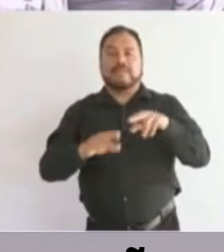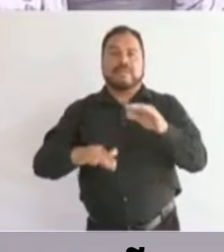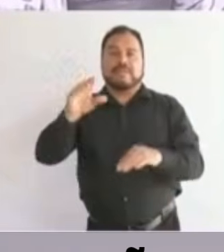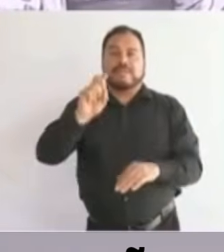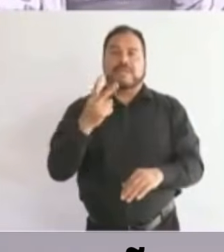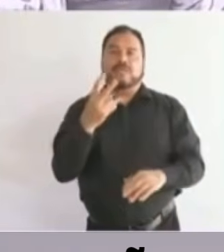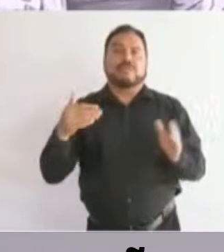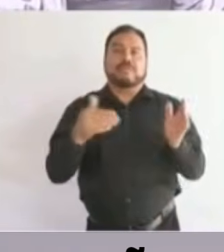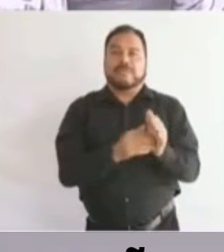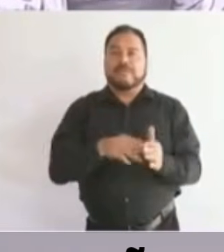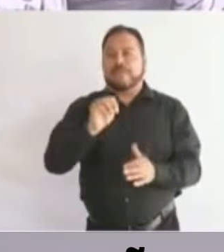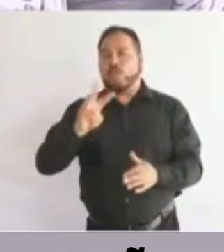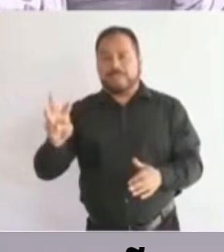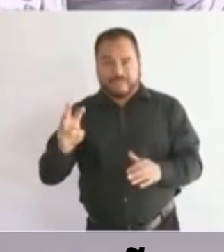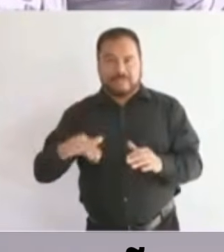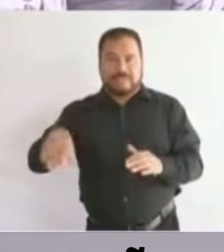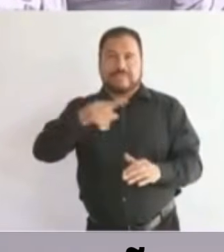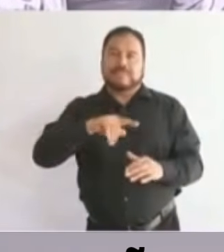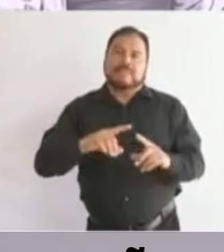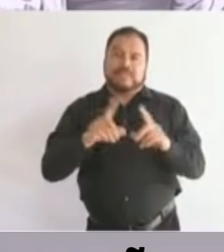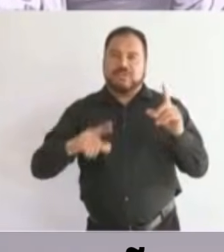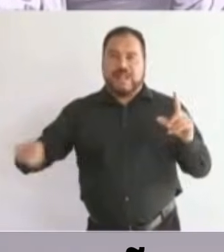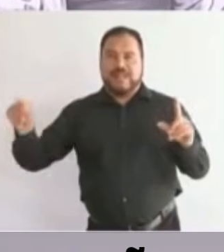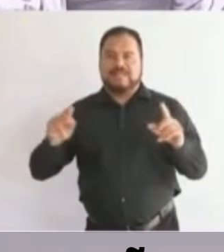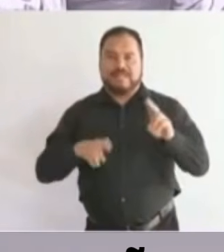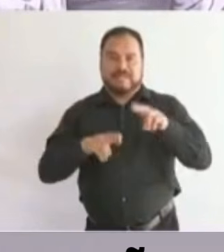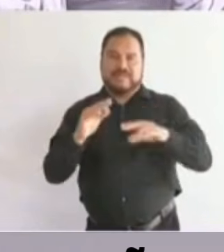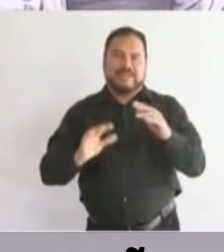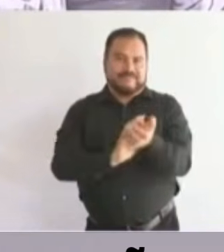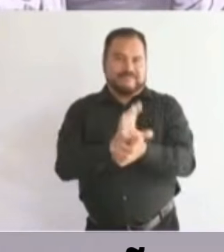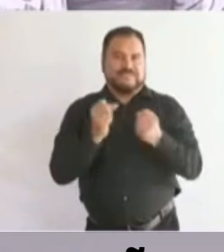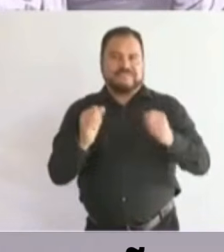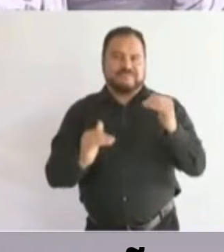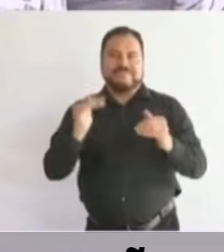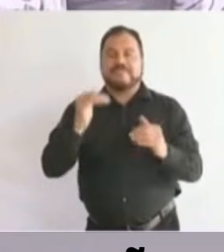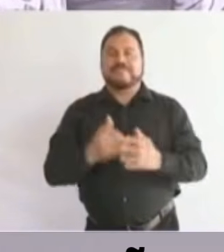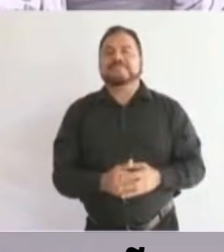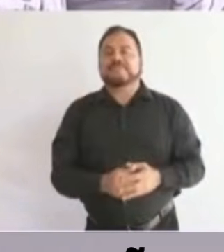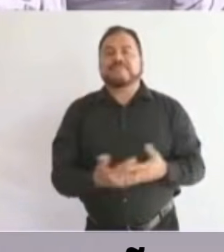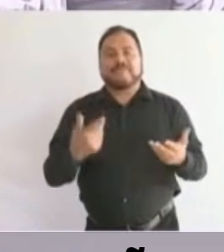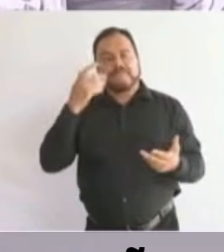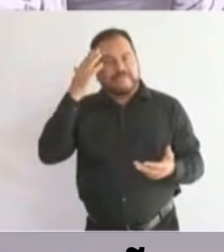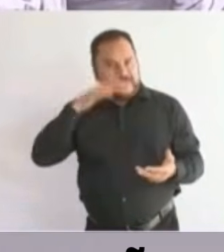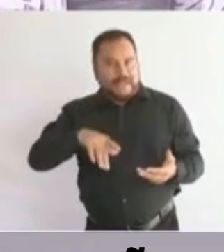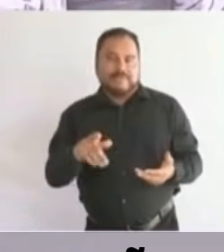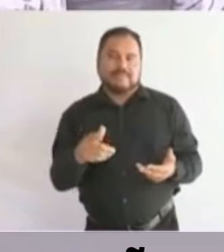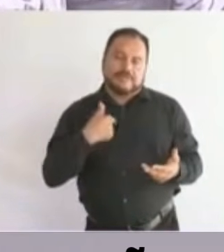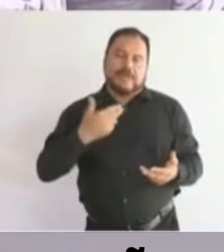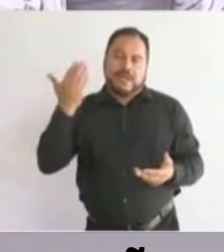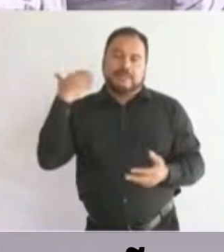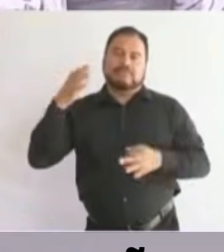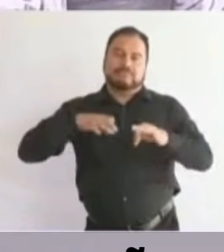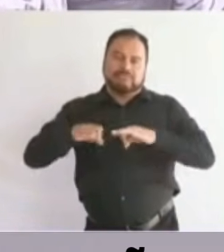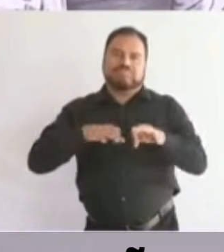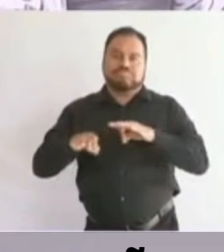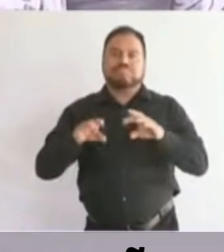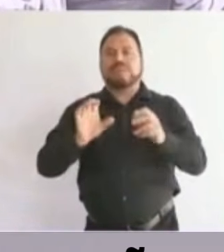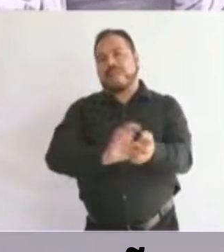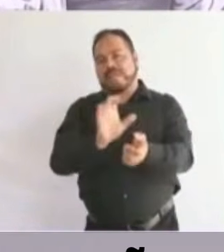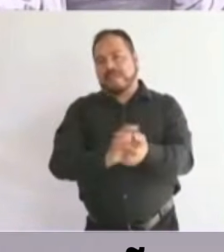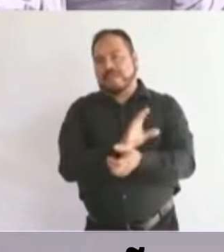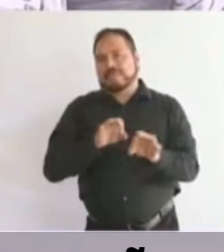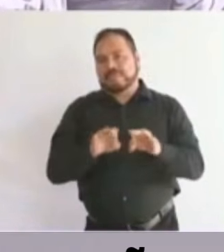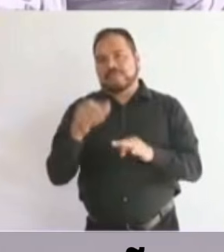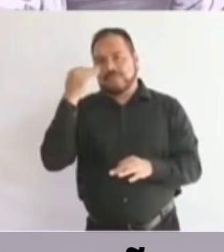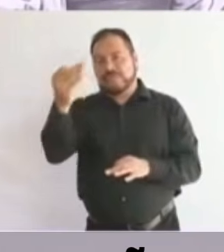adicionales en el sistema eléctrico nacional. Yo creo que ustedes saben que yo me dediqué muchos años a la energía.